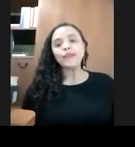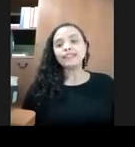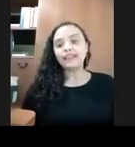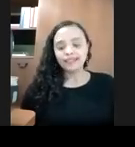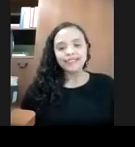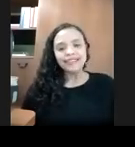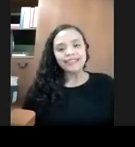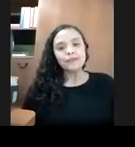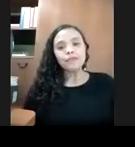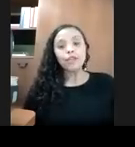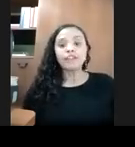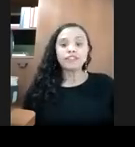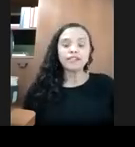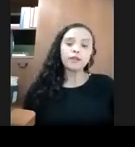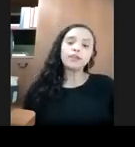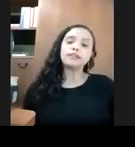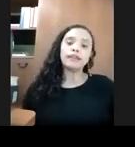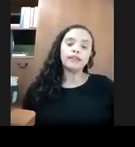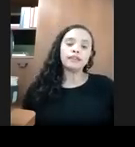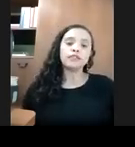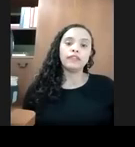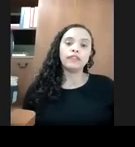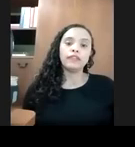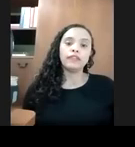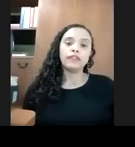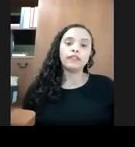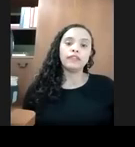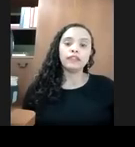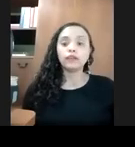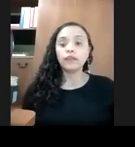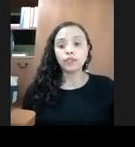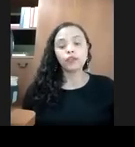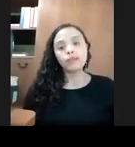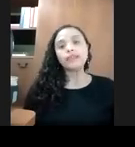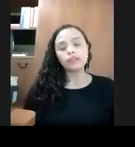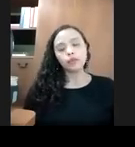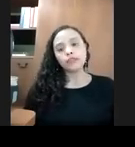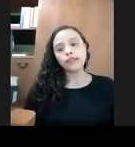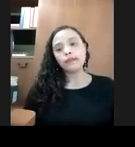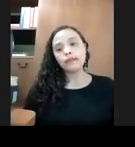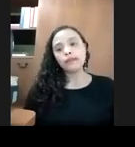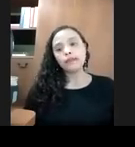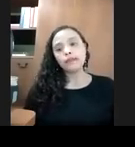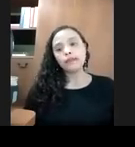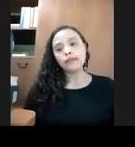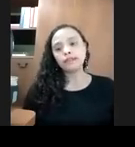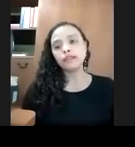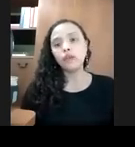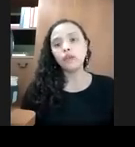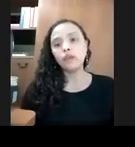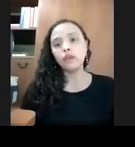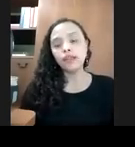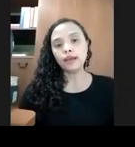Buenas tardes. Mi nombre es Francelia Ruiz, soy directora de proyectos de Convite y en esta oportunidad además he tenido